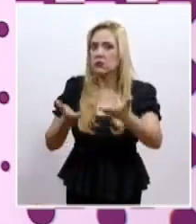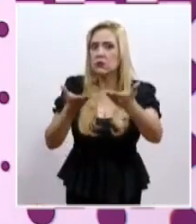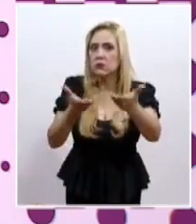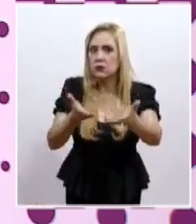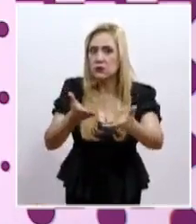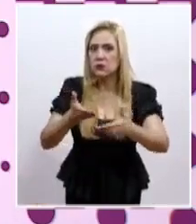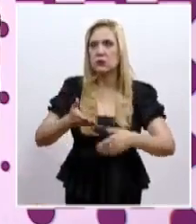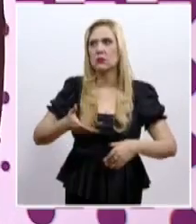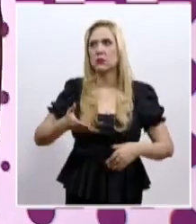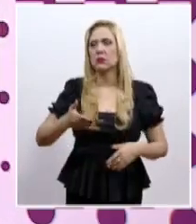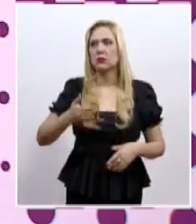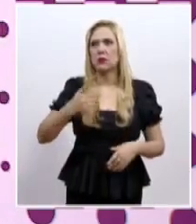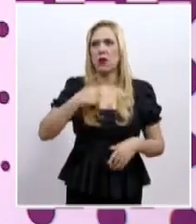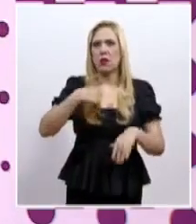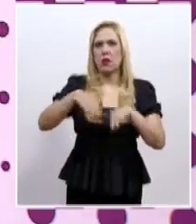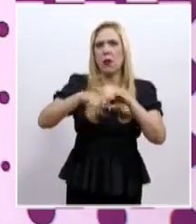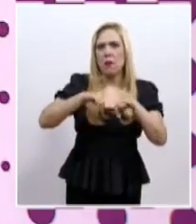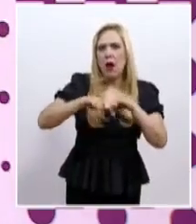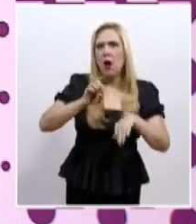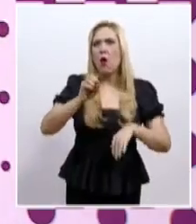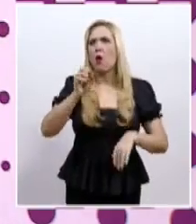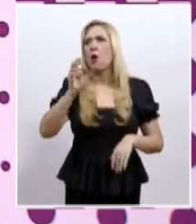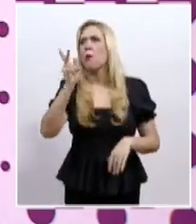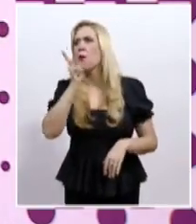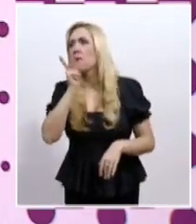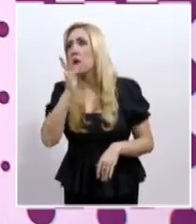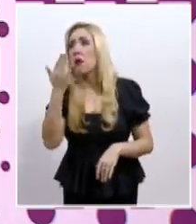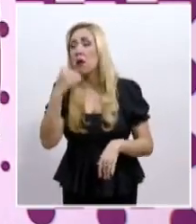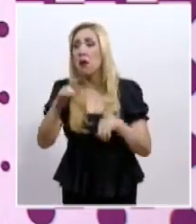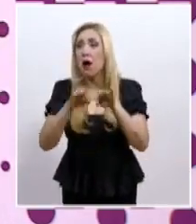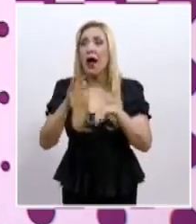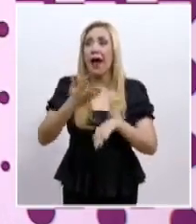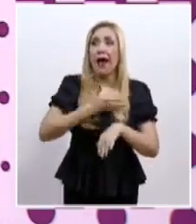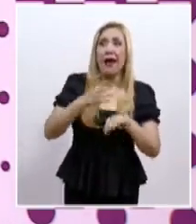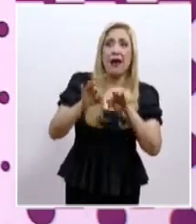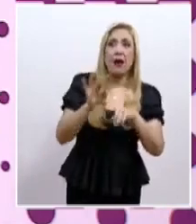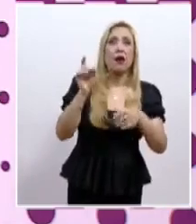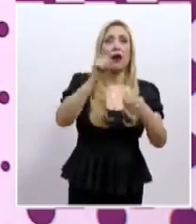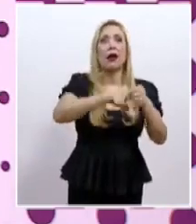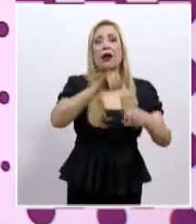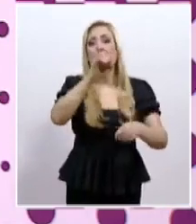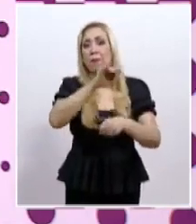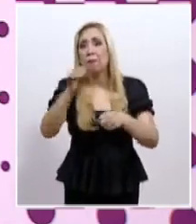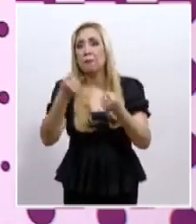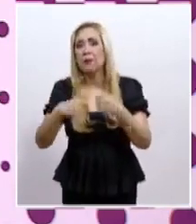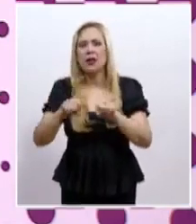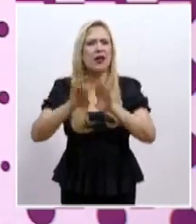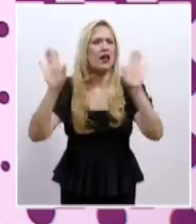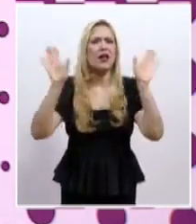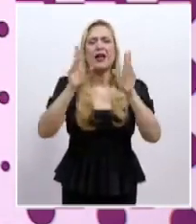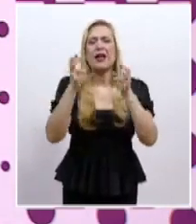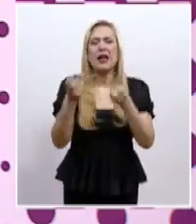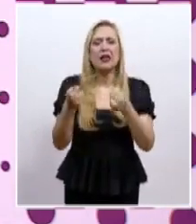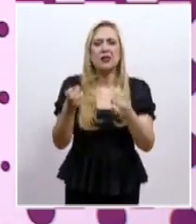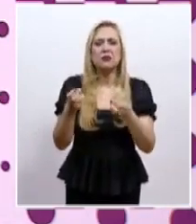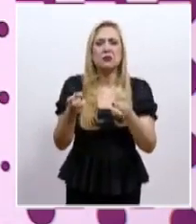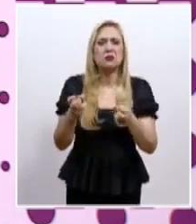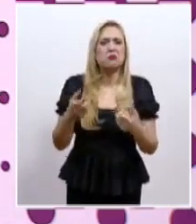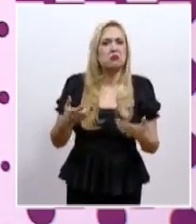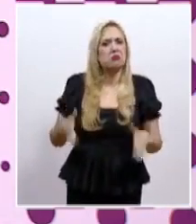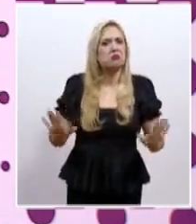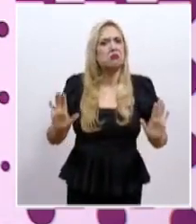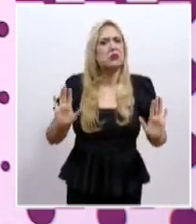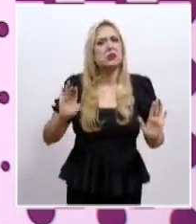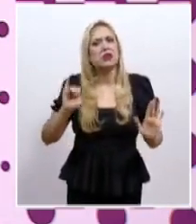afecta el que yo tenga trabajo o mi papá tenga trabajo o que esté inscrito en el IMSS o no esté inscrito en el IMSS. Eso es muy importante, tener una